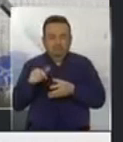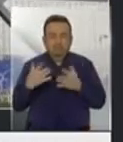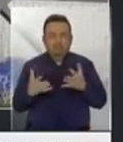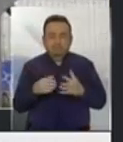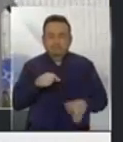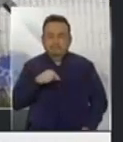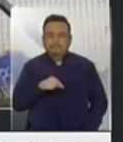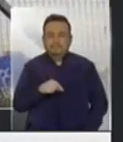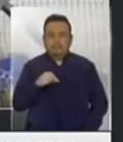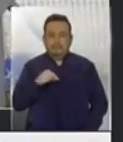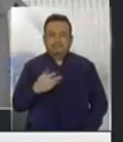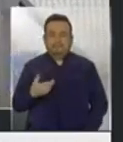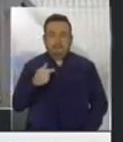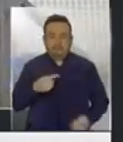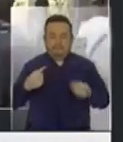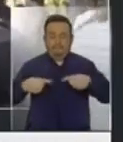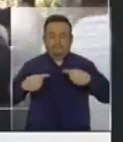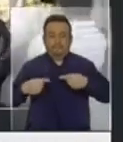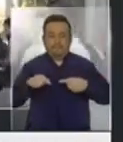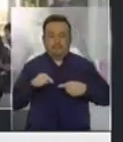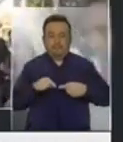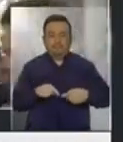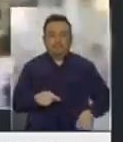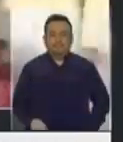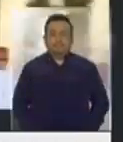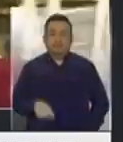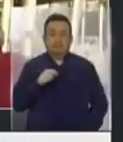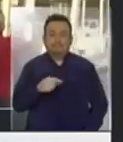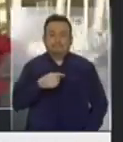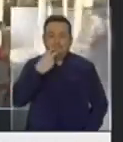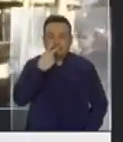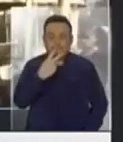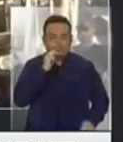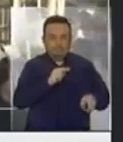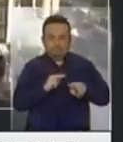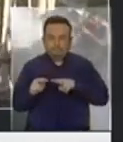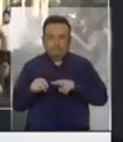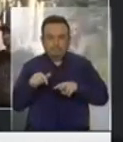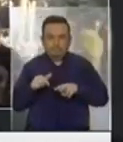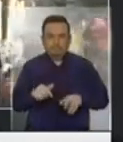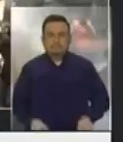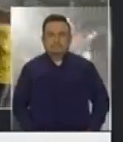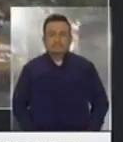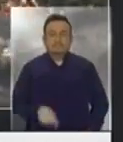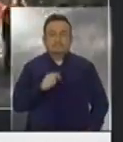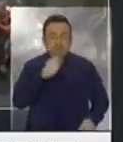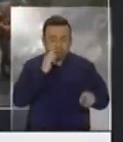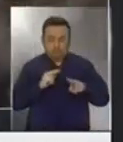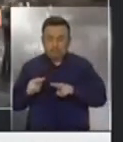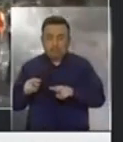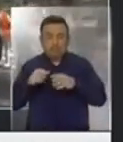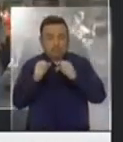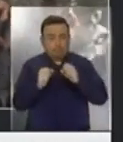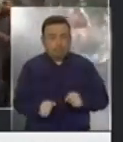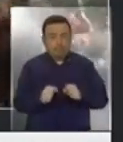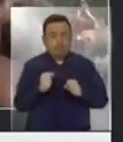ahí en la frontera de Galilea y el alto de Golán. Y tienes una vista privilegiada, y no solo con la vista privilegiada que puedes